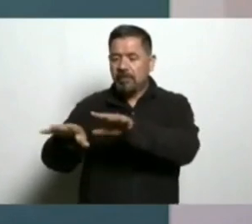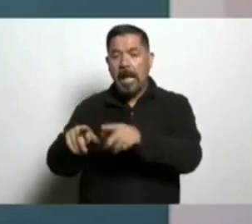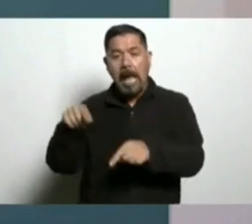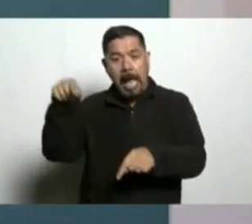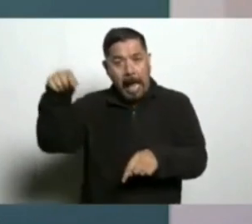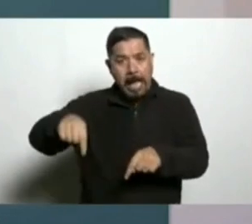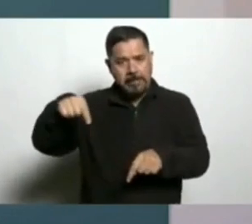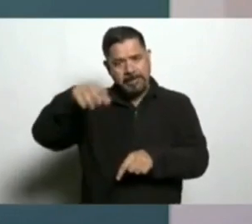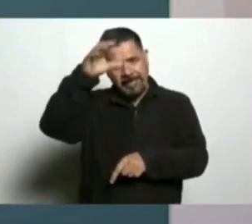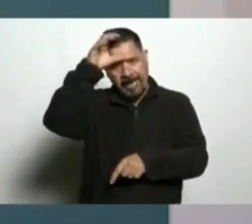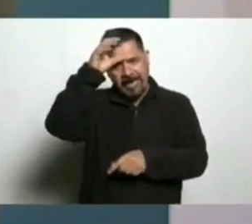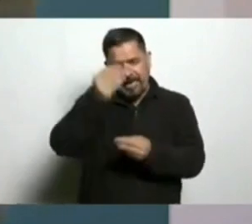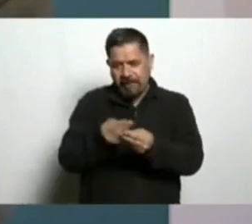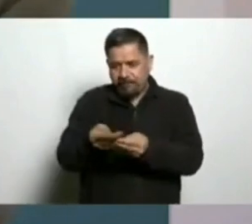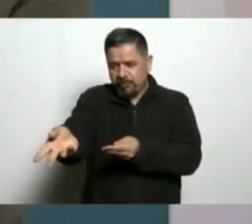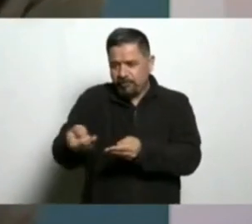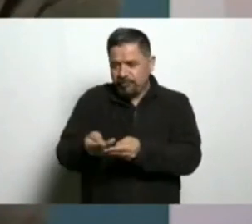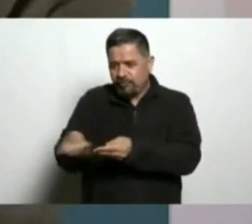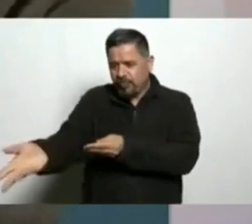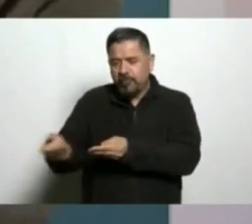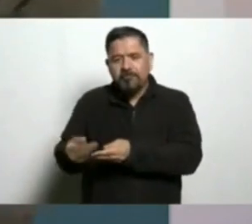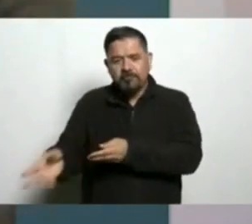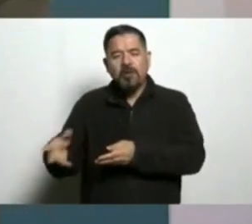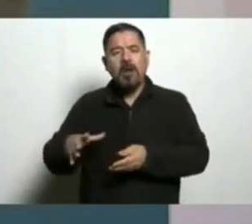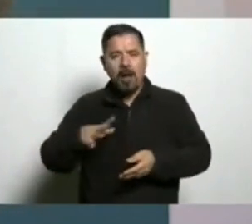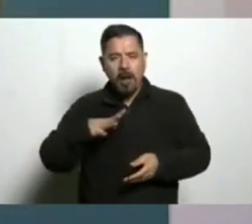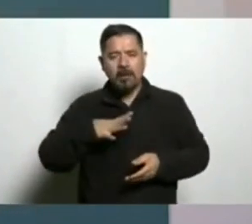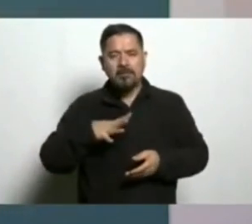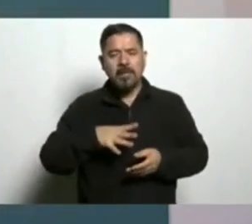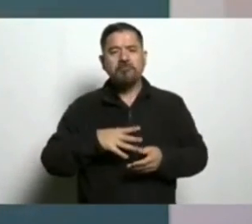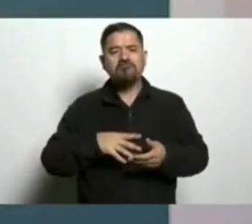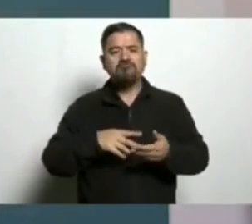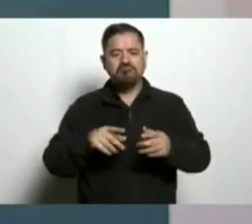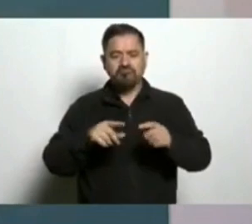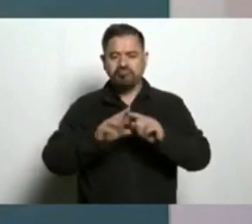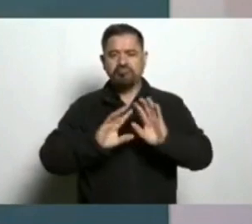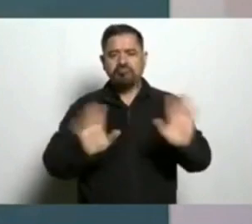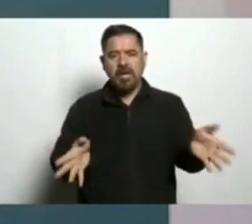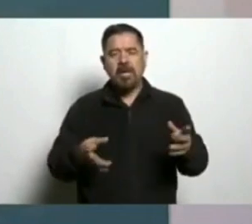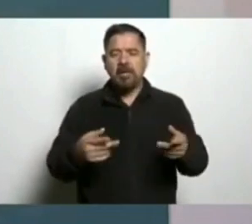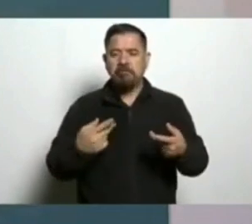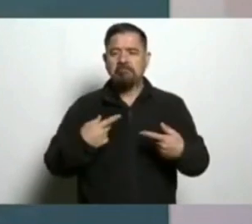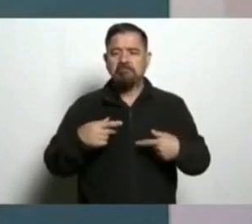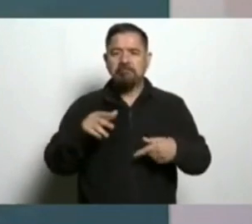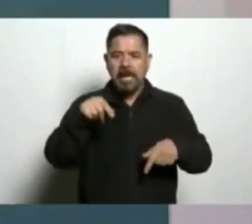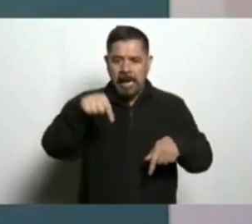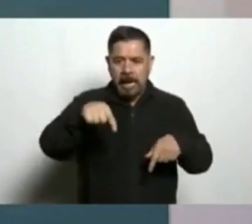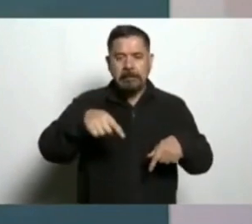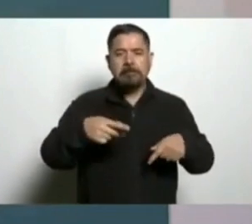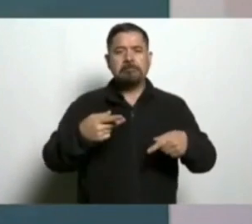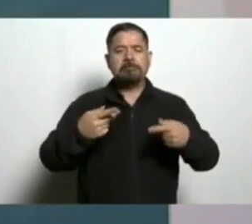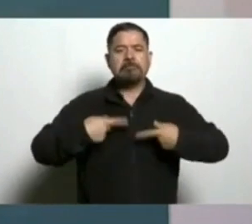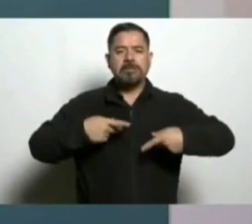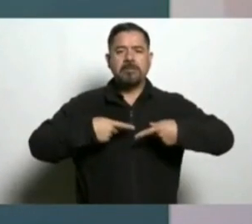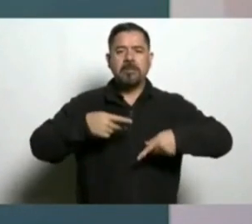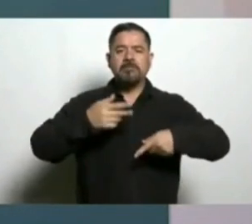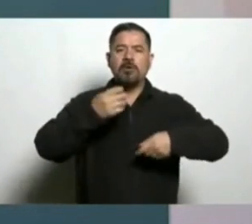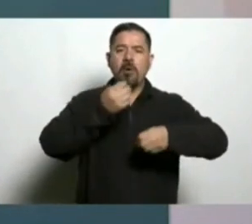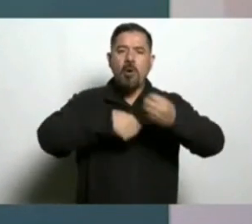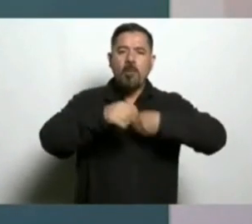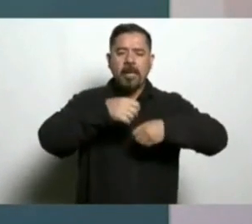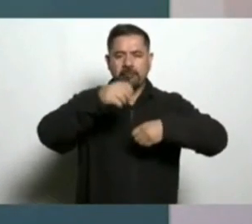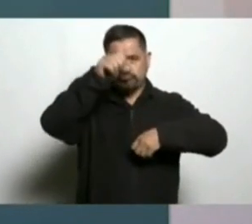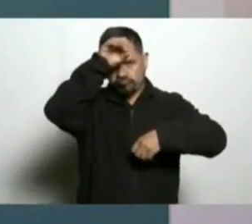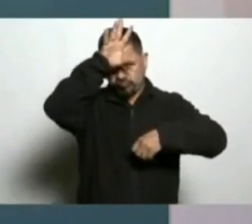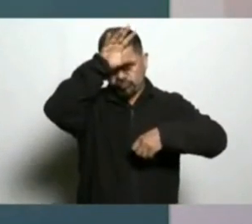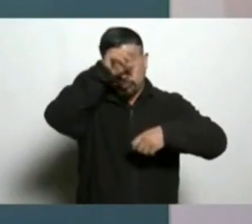empezaron a llegar sus cuadros, a organizar a los obreros, se empezó a